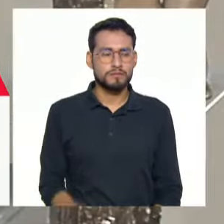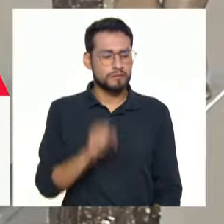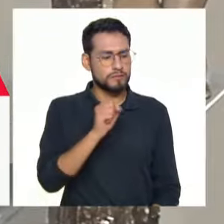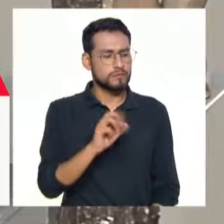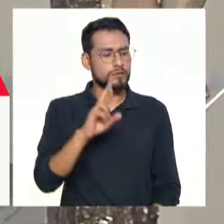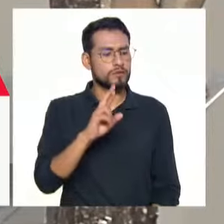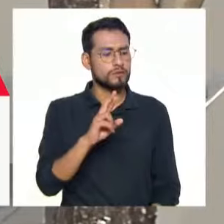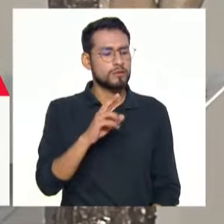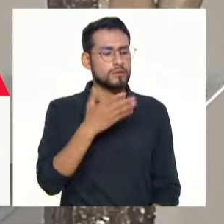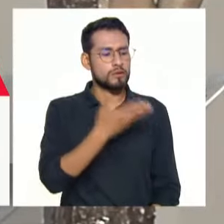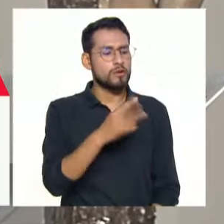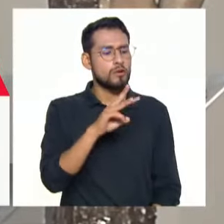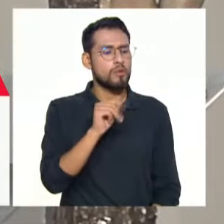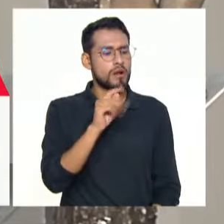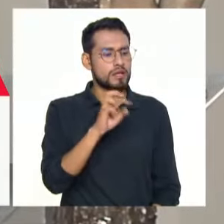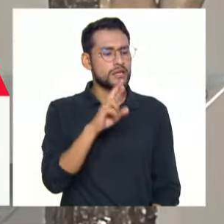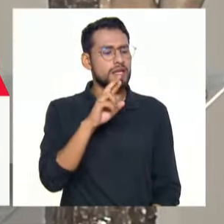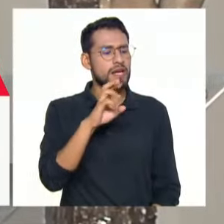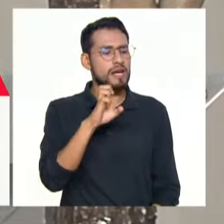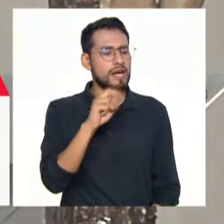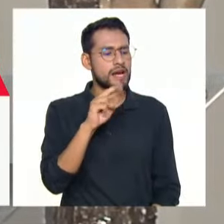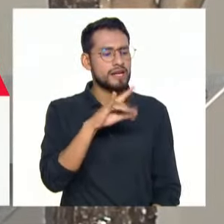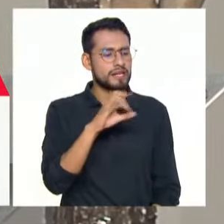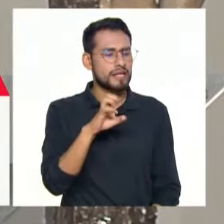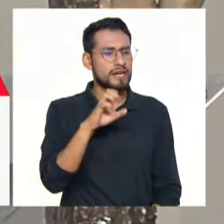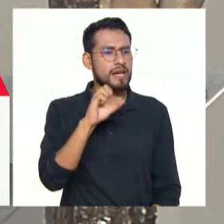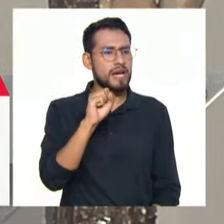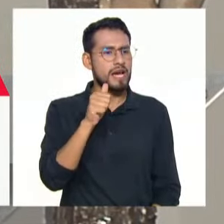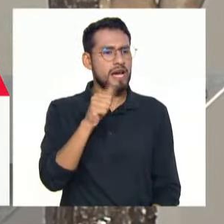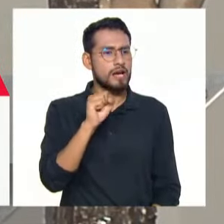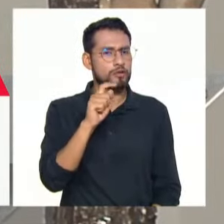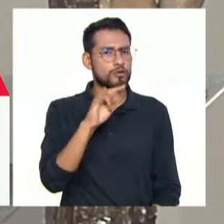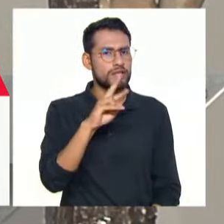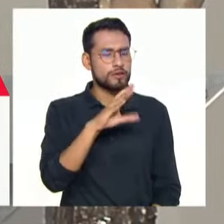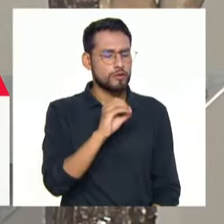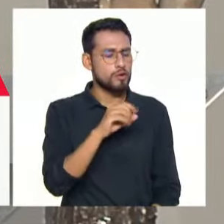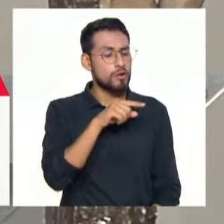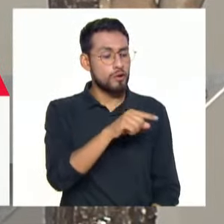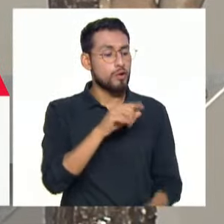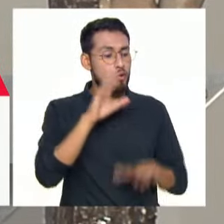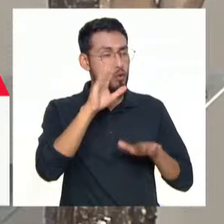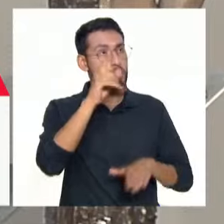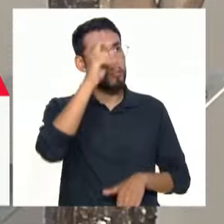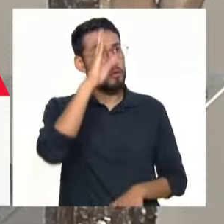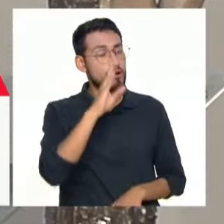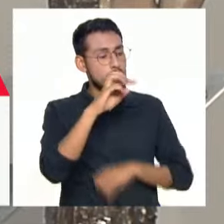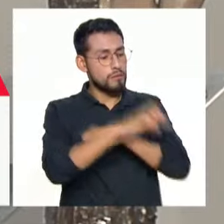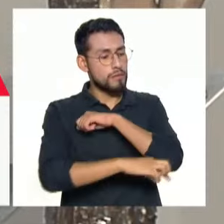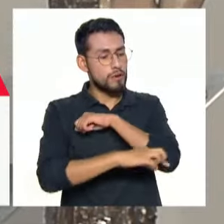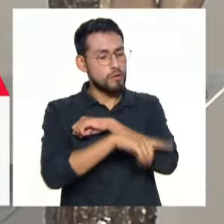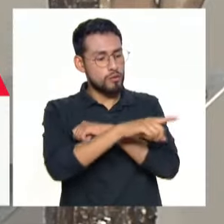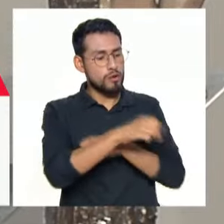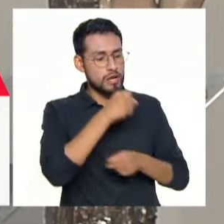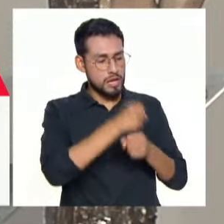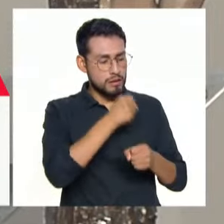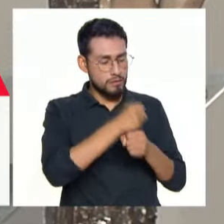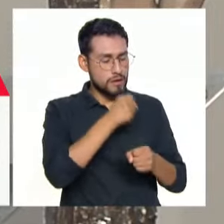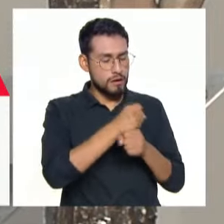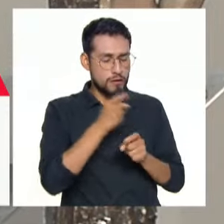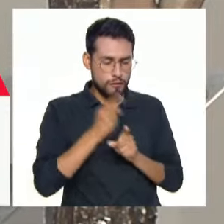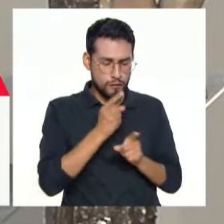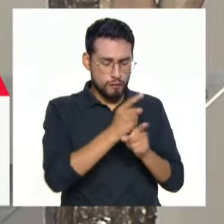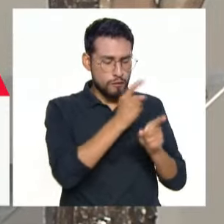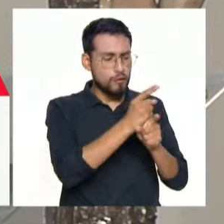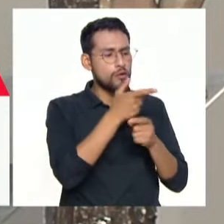Señor Walter Enrique Astudillo Chávez, ¿jura usted por Dios y la patria desempeñar leal